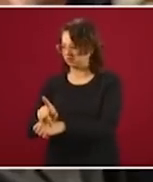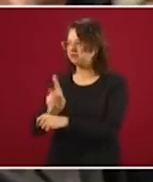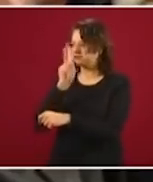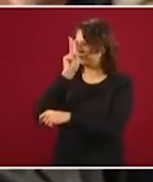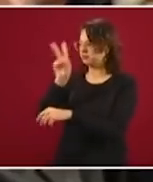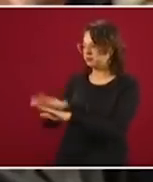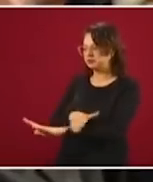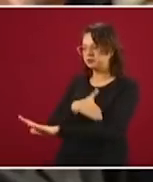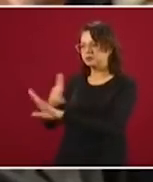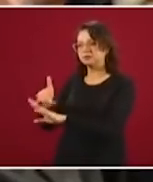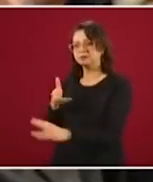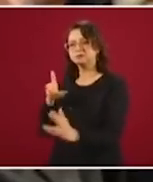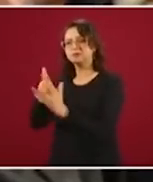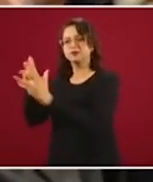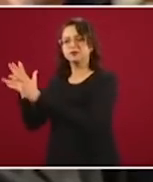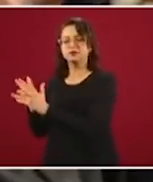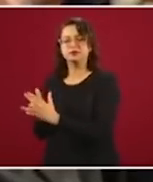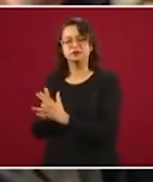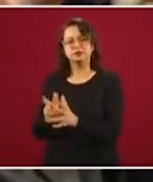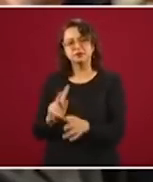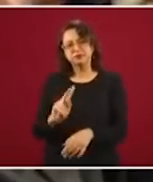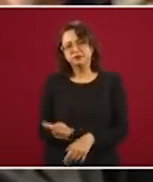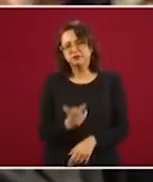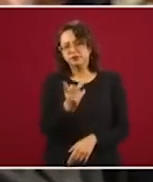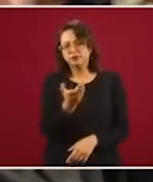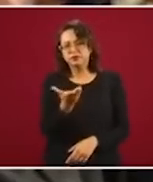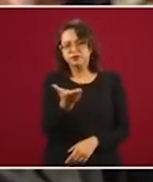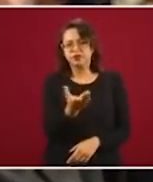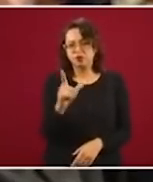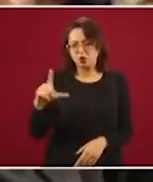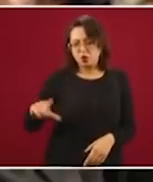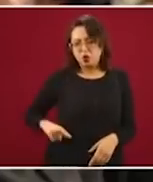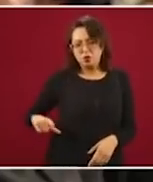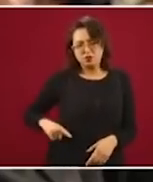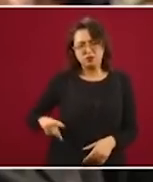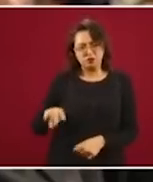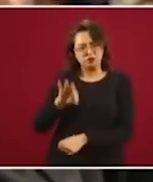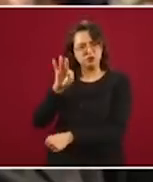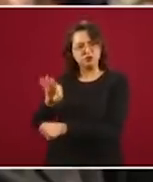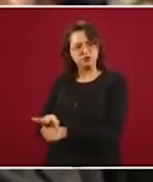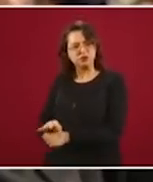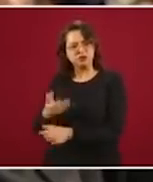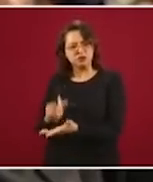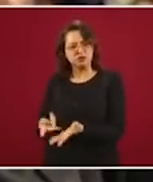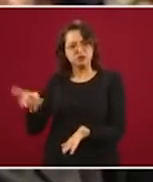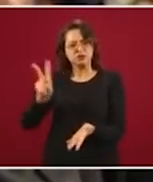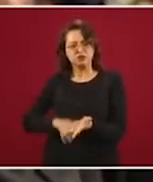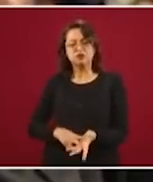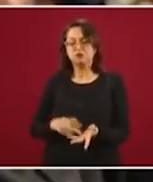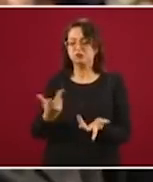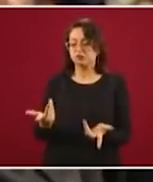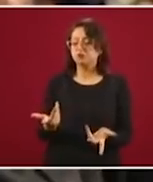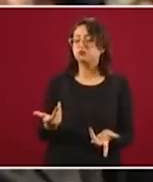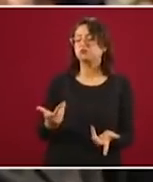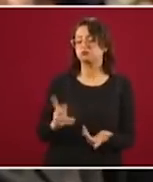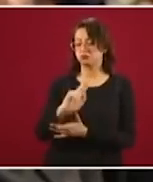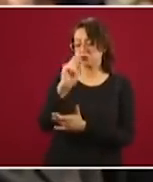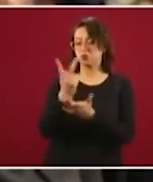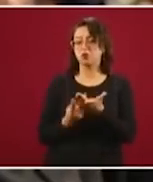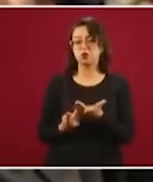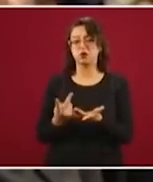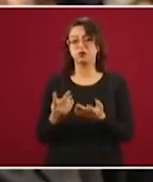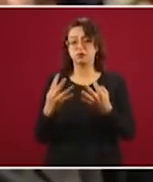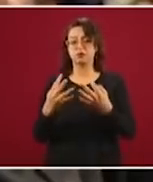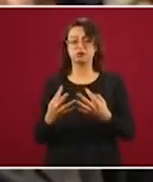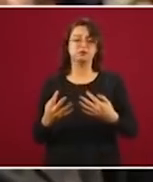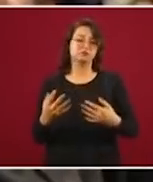implementando o reforzando las acciones que ahorita se tienen contra este tipo de actos? Digo, el programa Sembrando Vida, que es un programa que ya